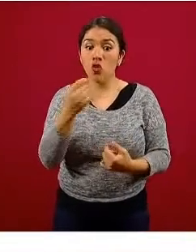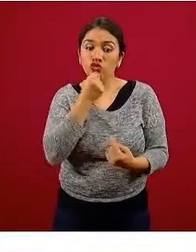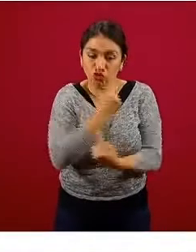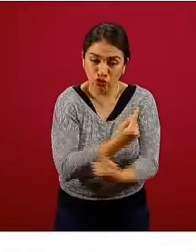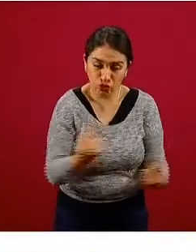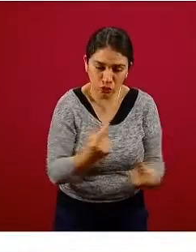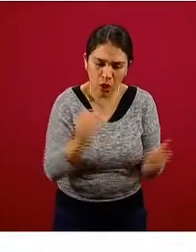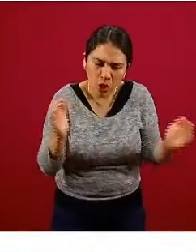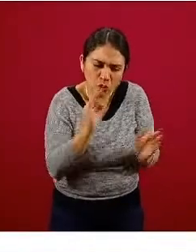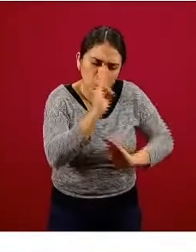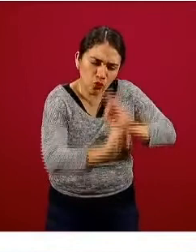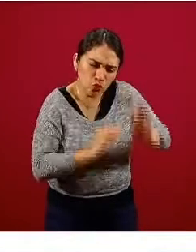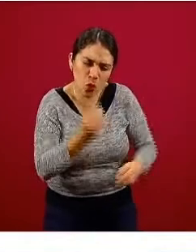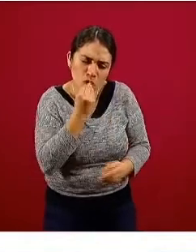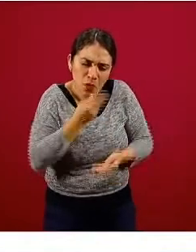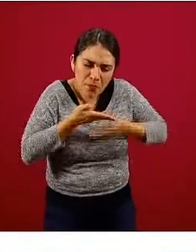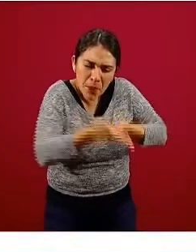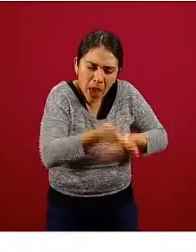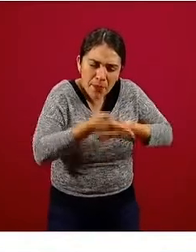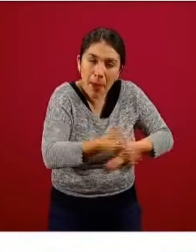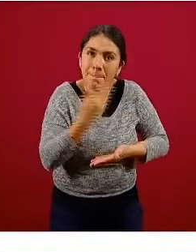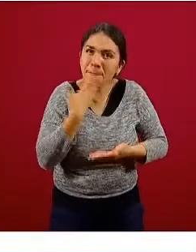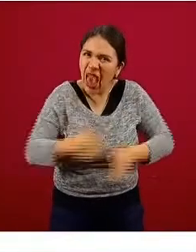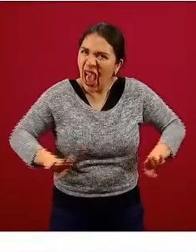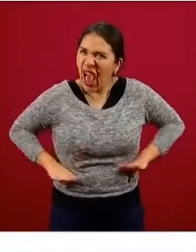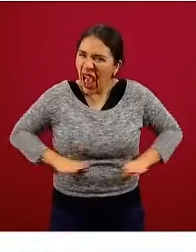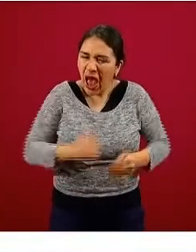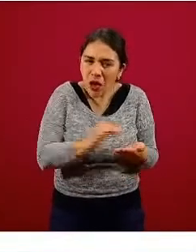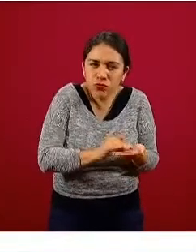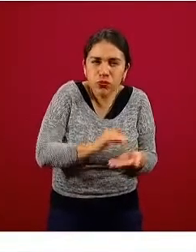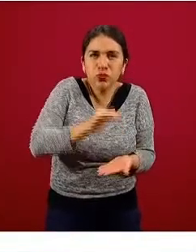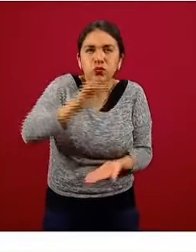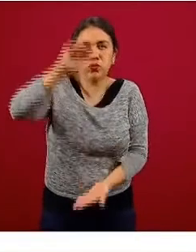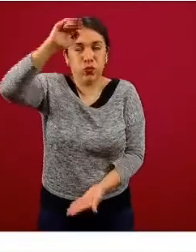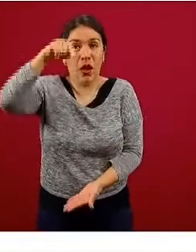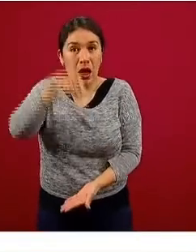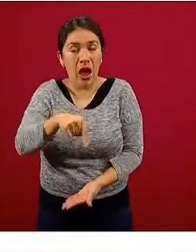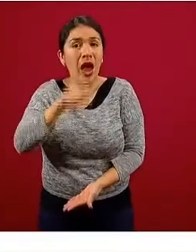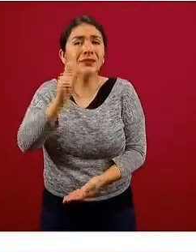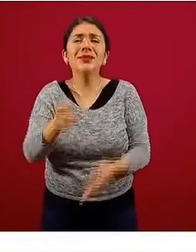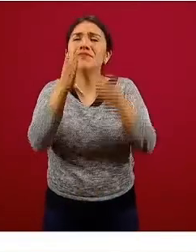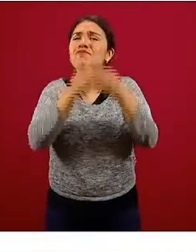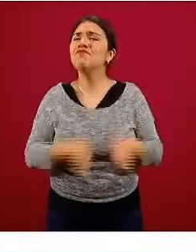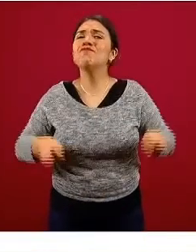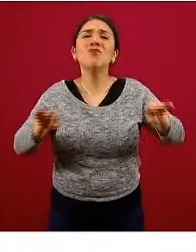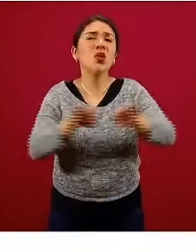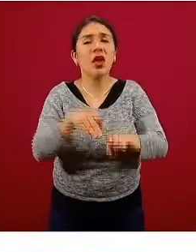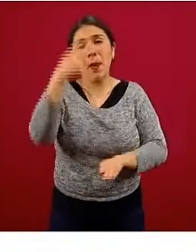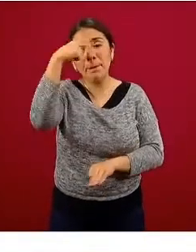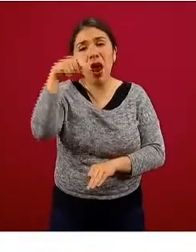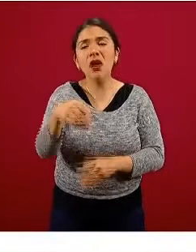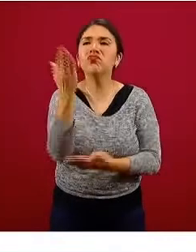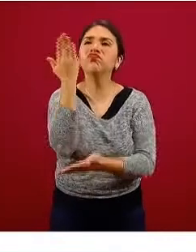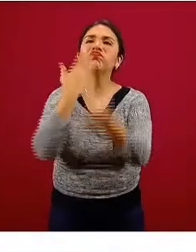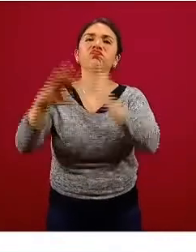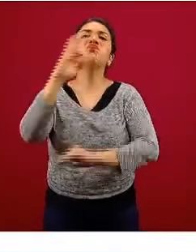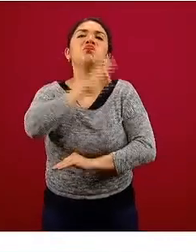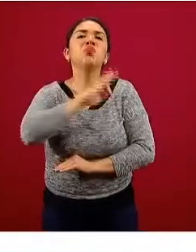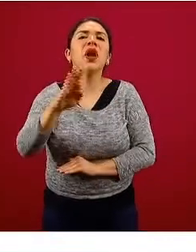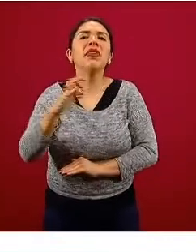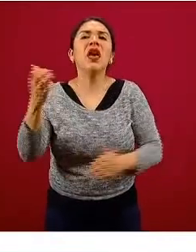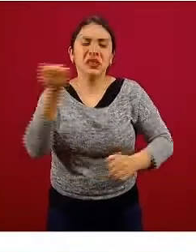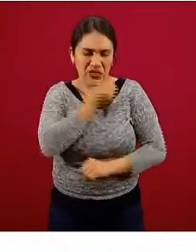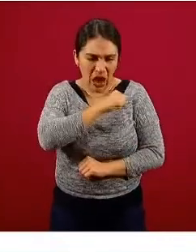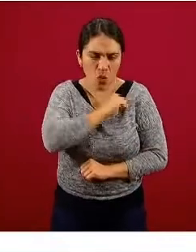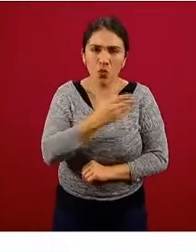primeros años de vida y a lo largo del crecimiento y desarrollo de los niños es fundamental para lograr no